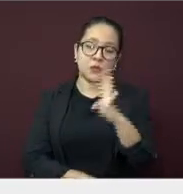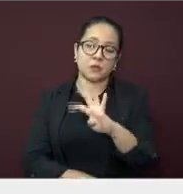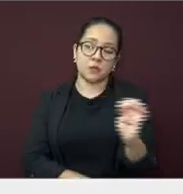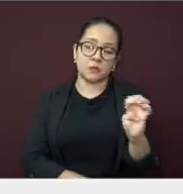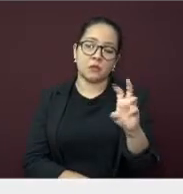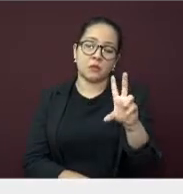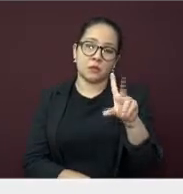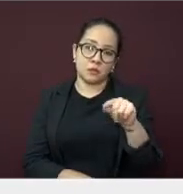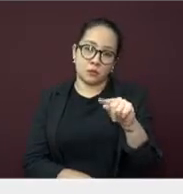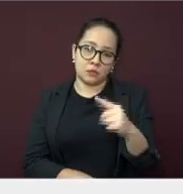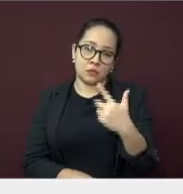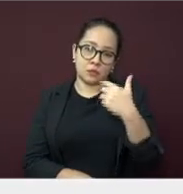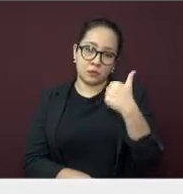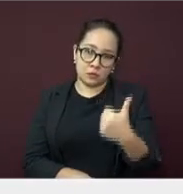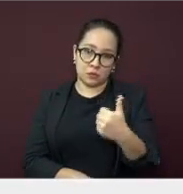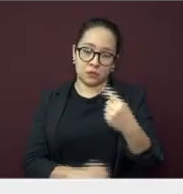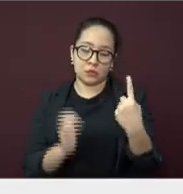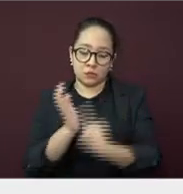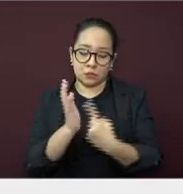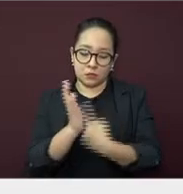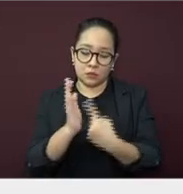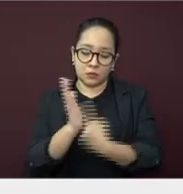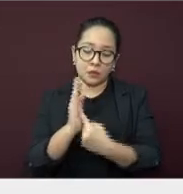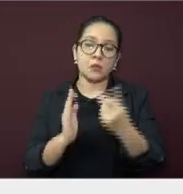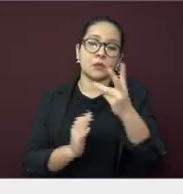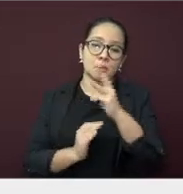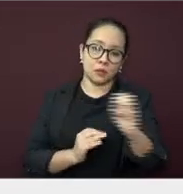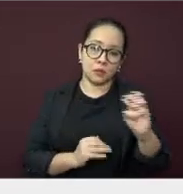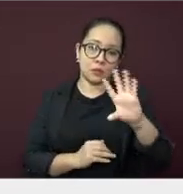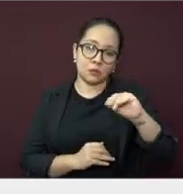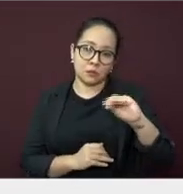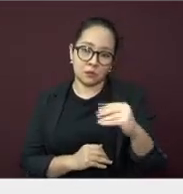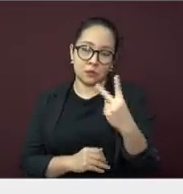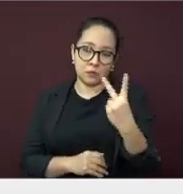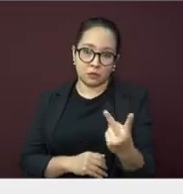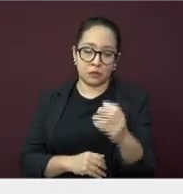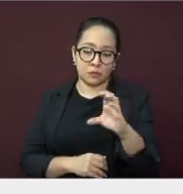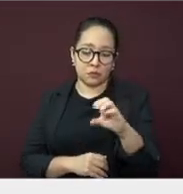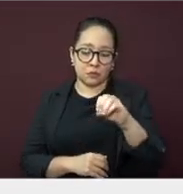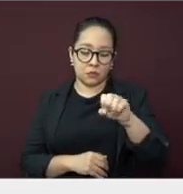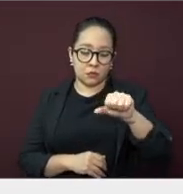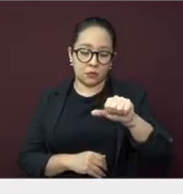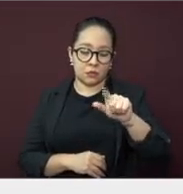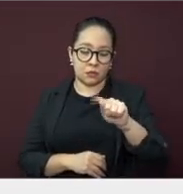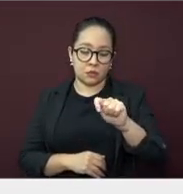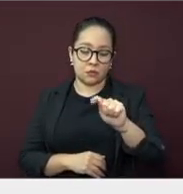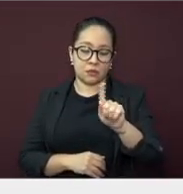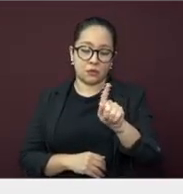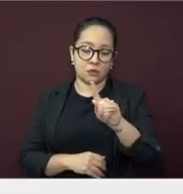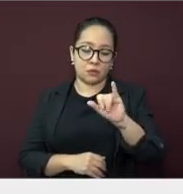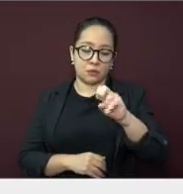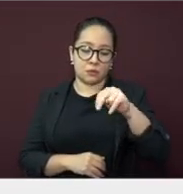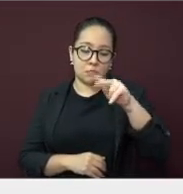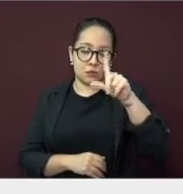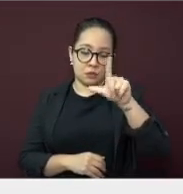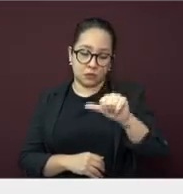476 papantla 392 y 45 a 259